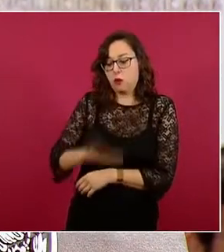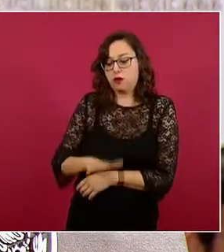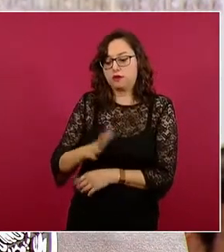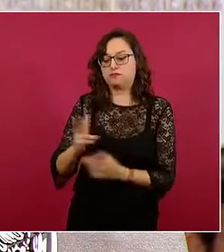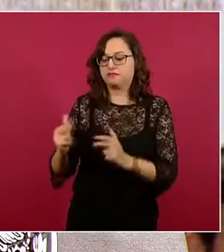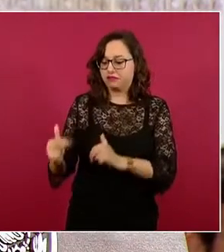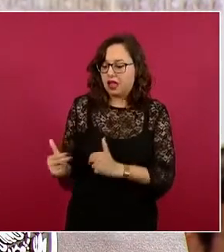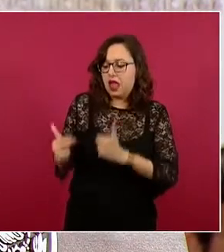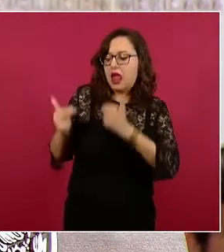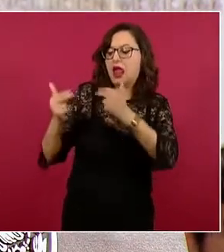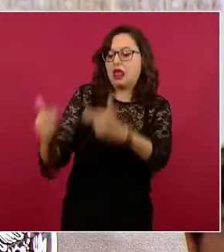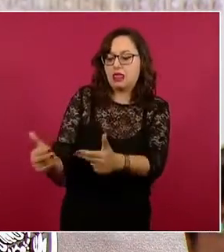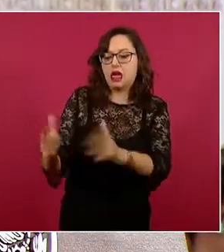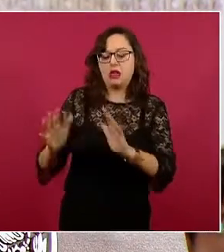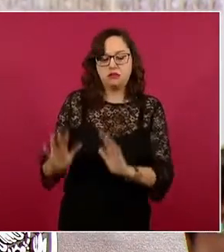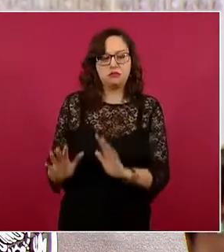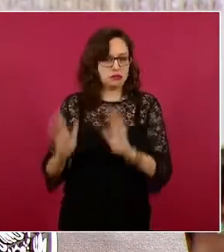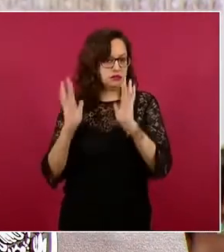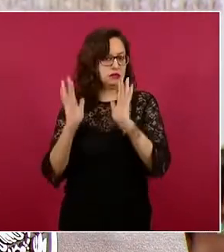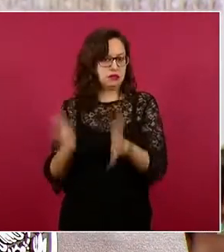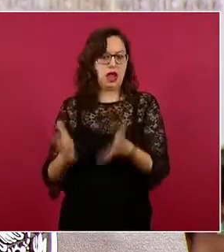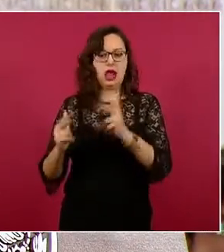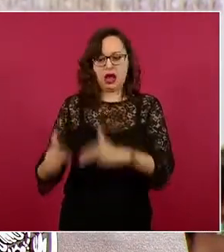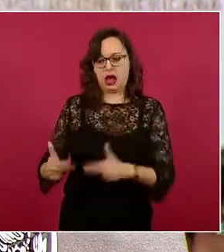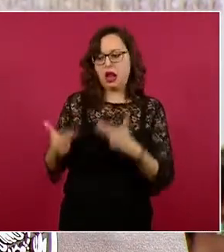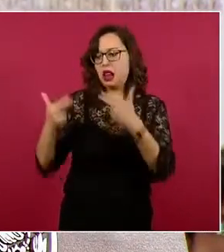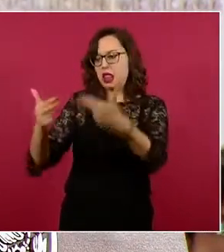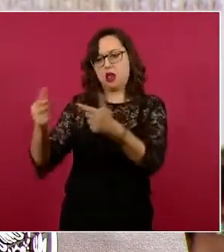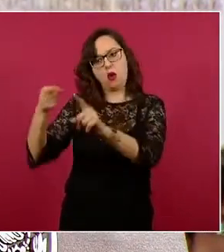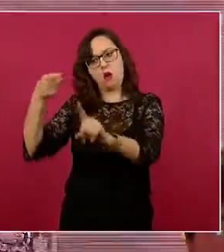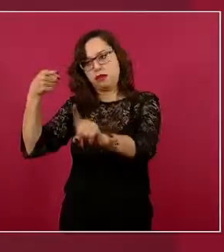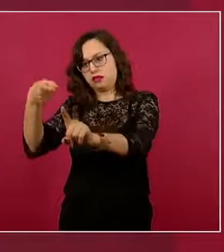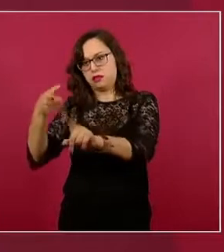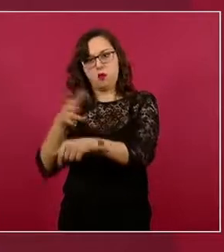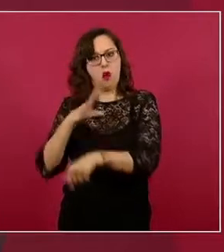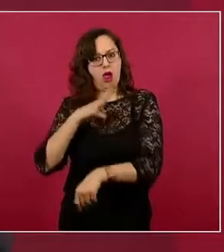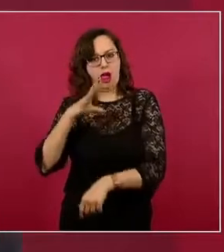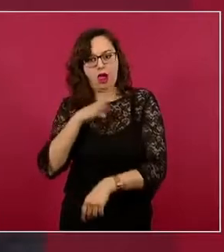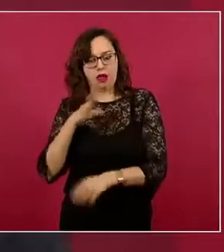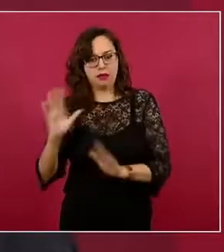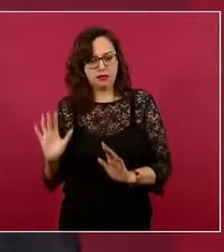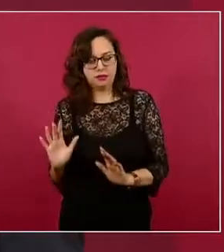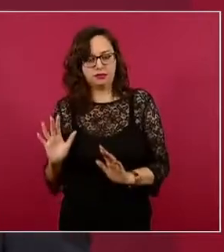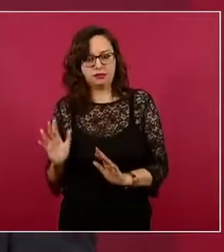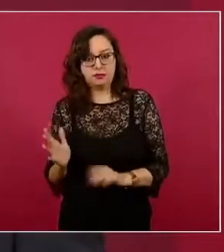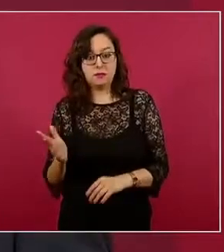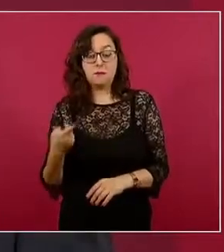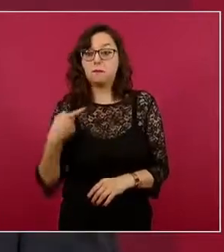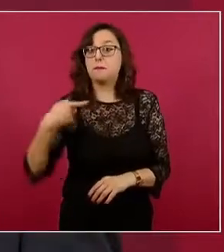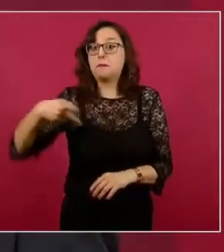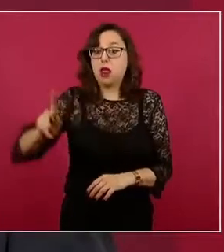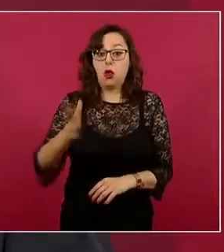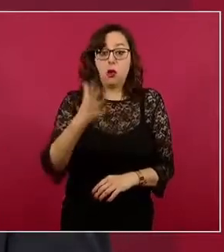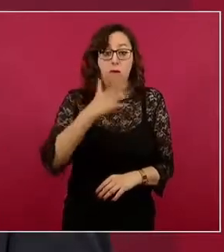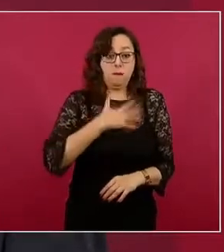destinados a usarse, ¿no?, con un propósito. Y las deudas